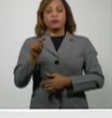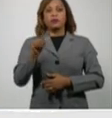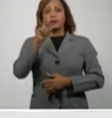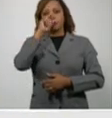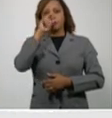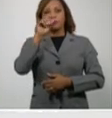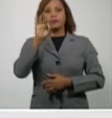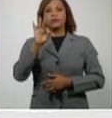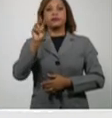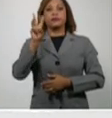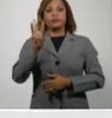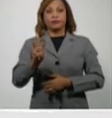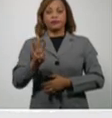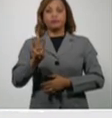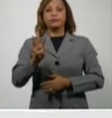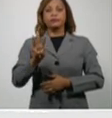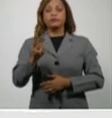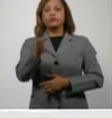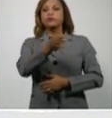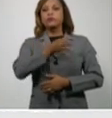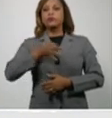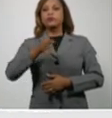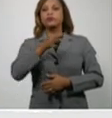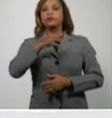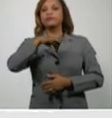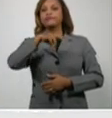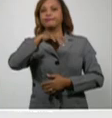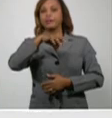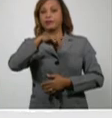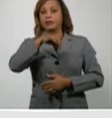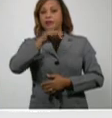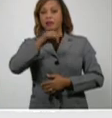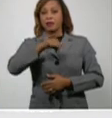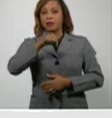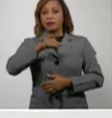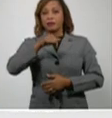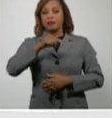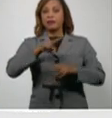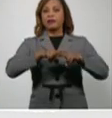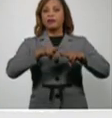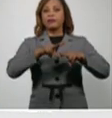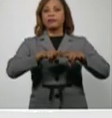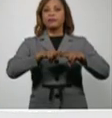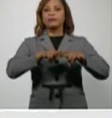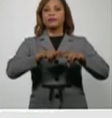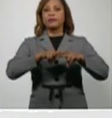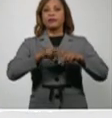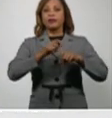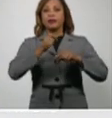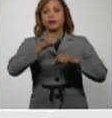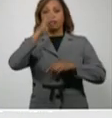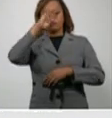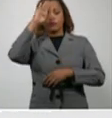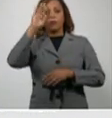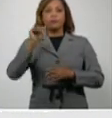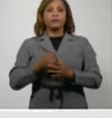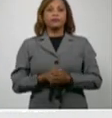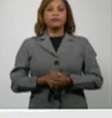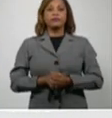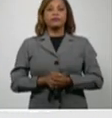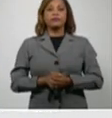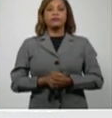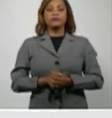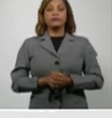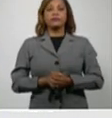años del municipio Pinar del Río en esta provincia que provenía o